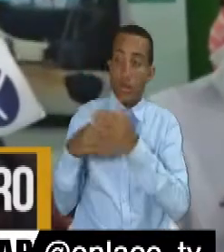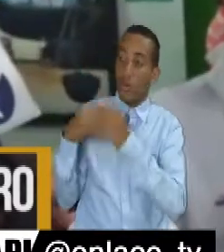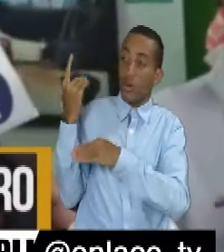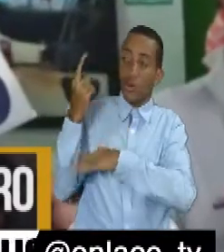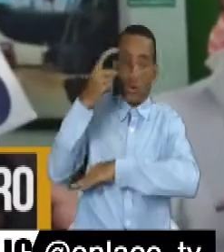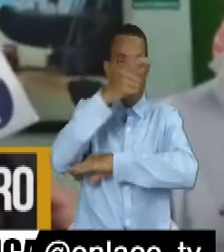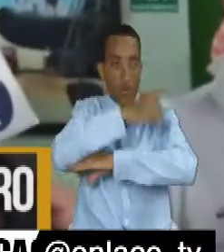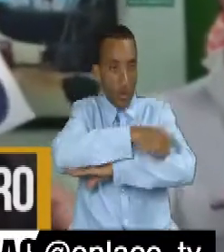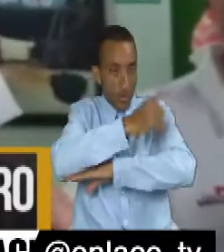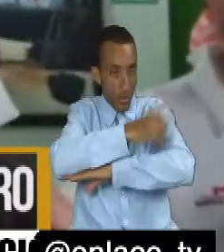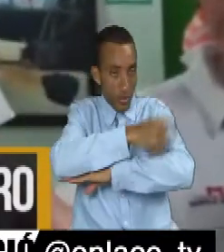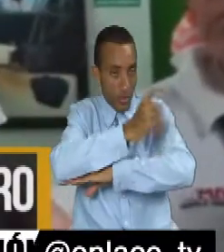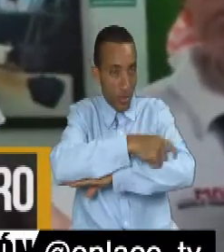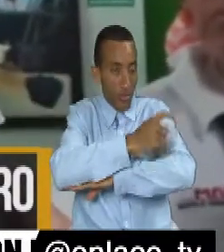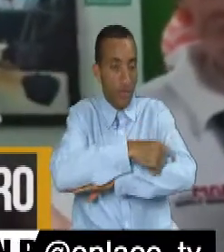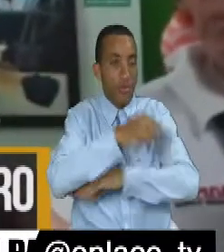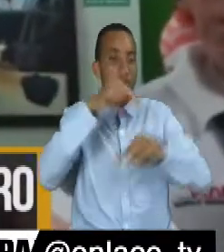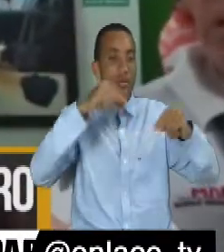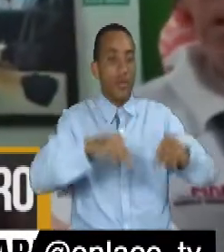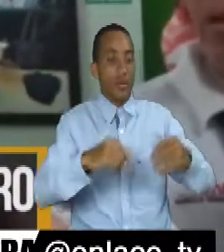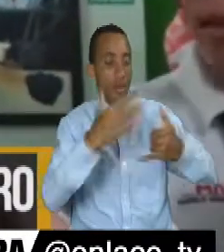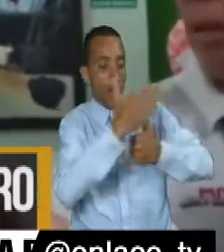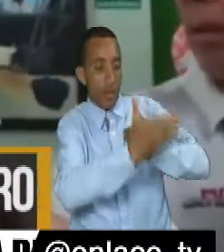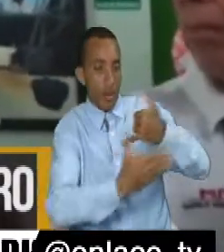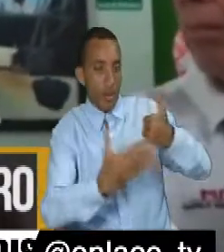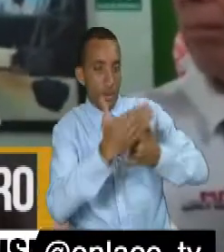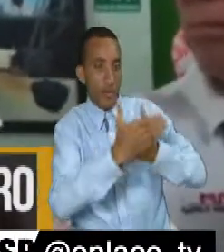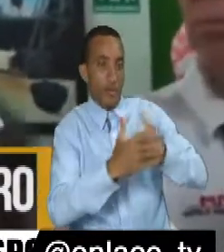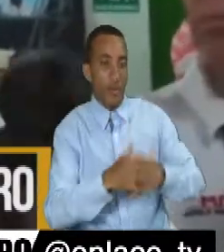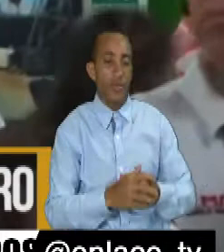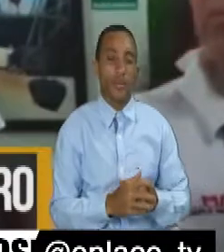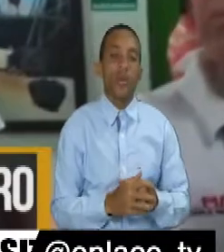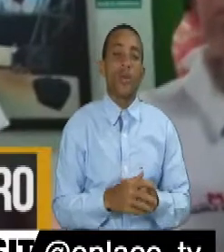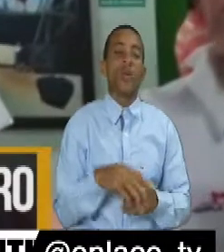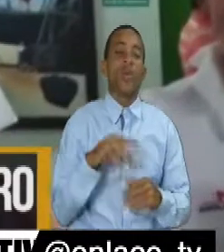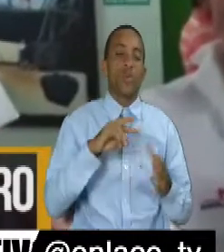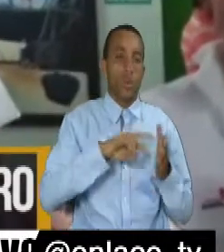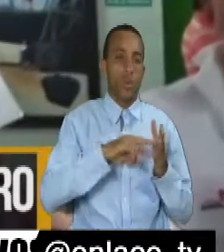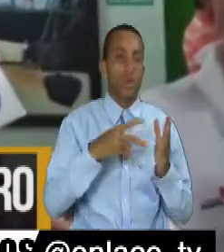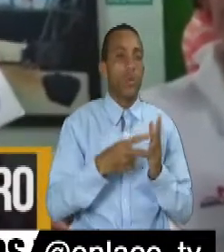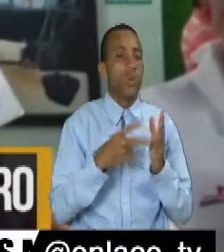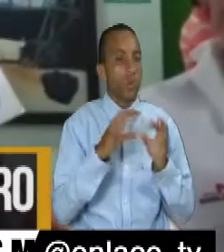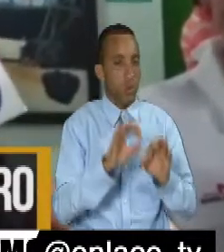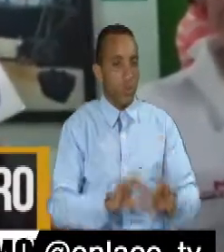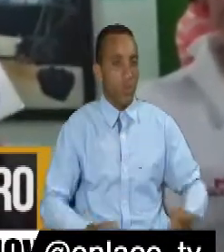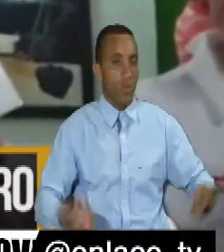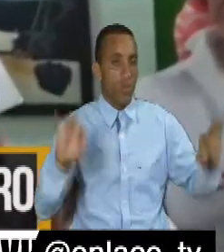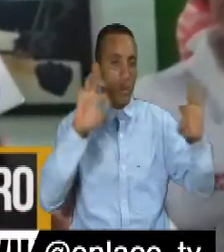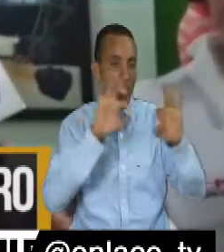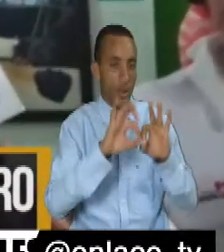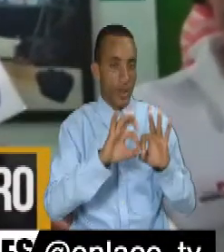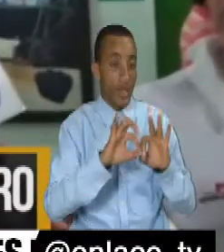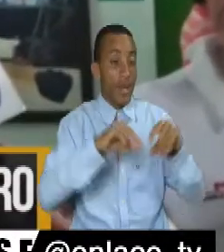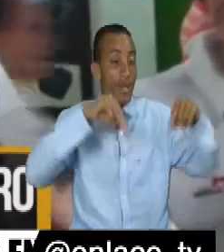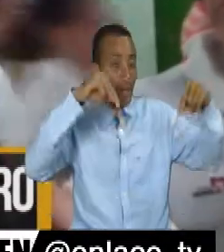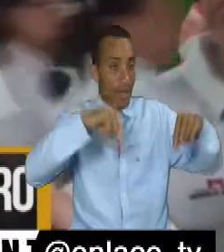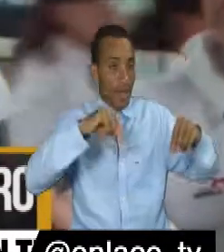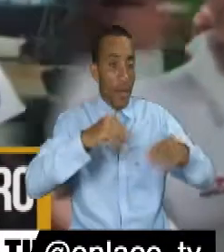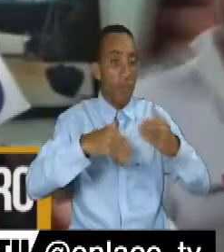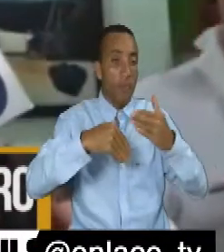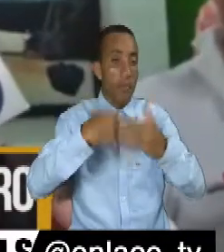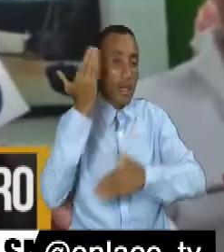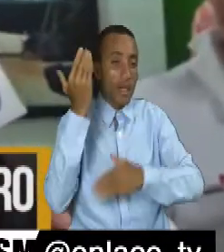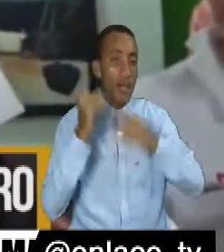exploración petrolera en el país. Entonces tiene un significado muy importante porque aquí nació la industria del